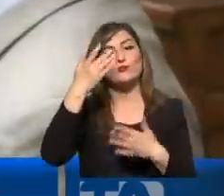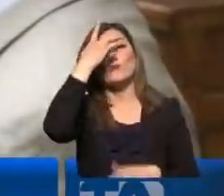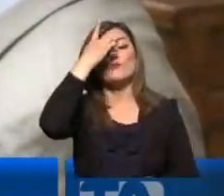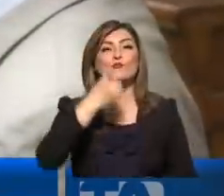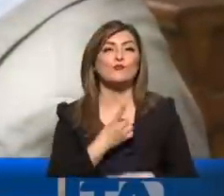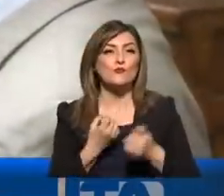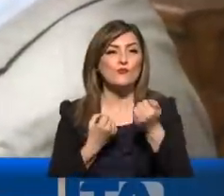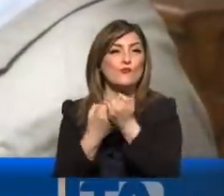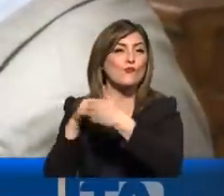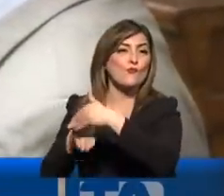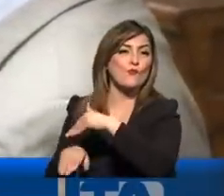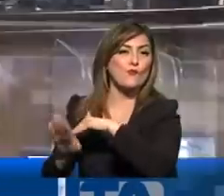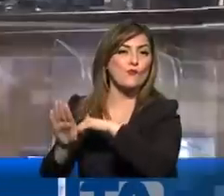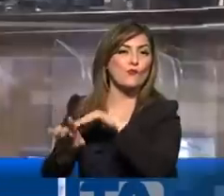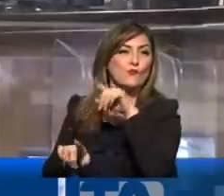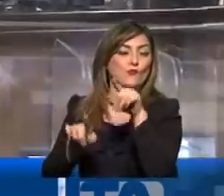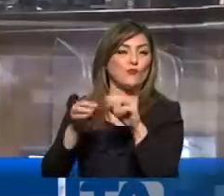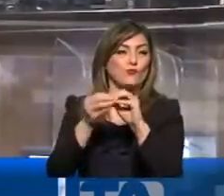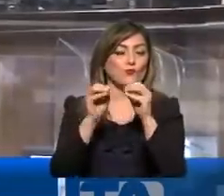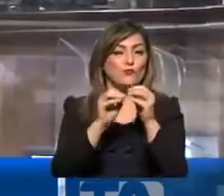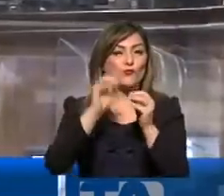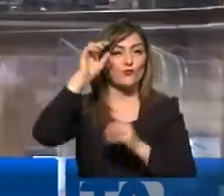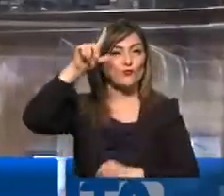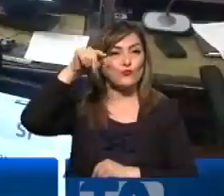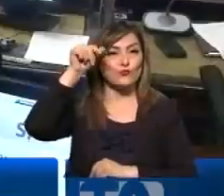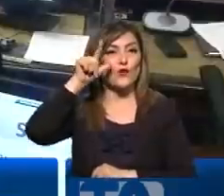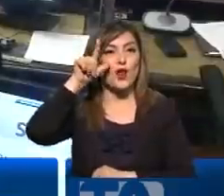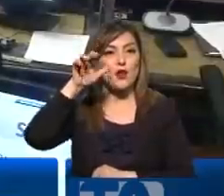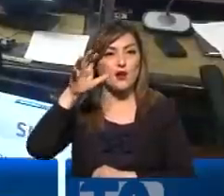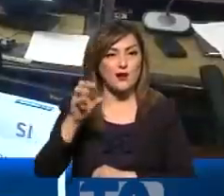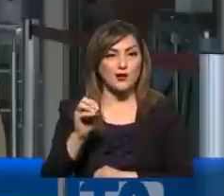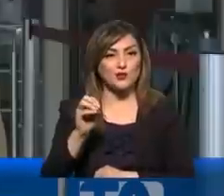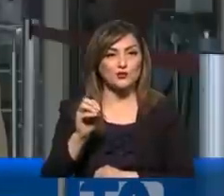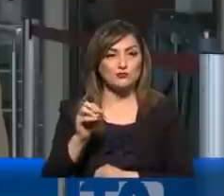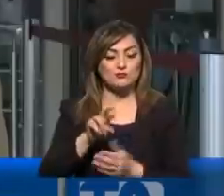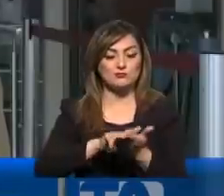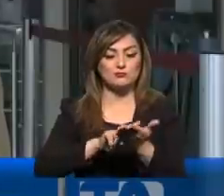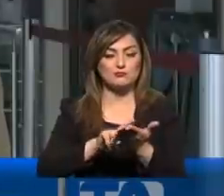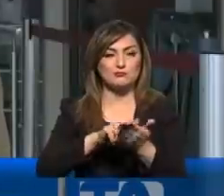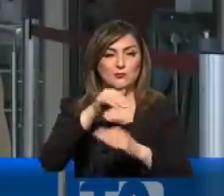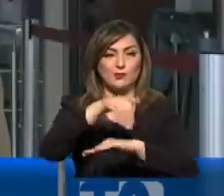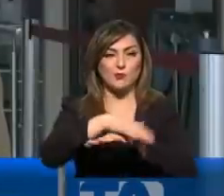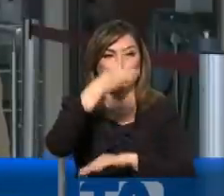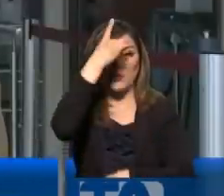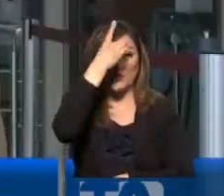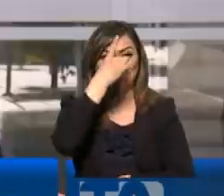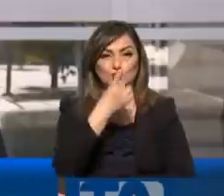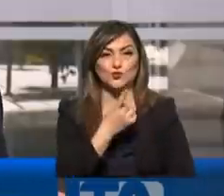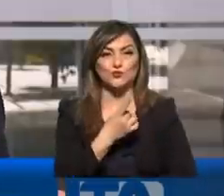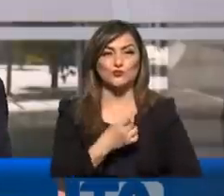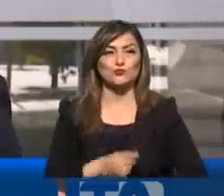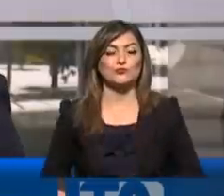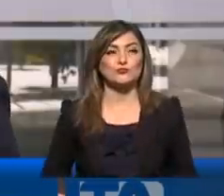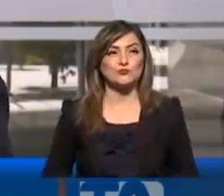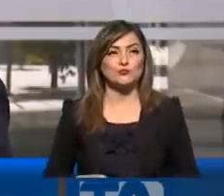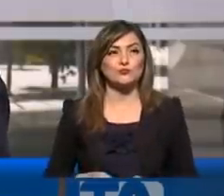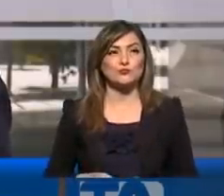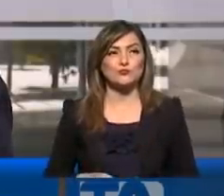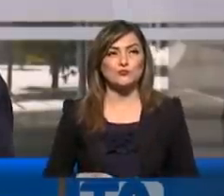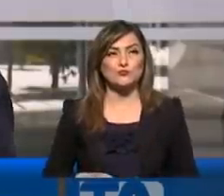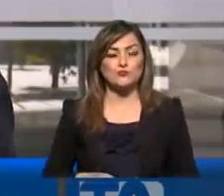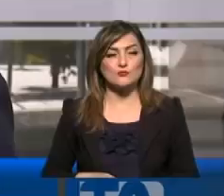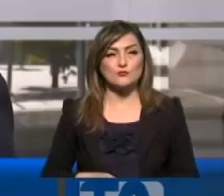el archivo, mientras que otras, como la de gobierno, por ejemplo, aún se reunirán durante esa tarde para tomar una decisión. Sí.